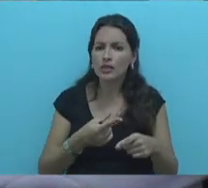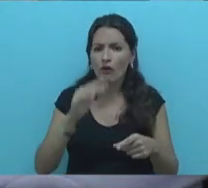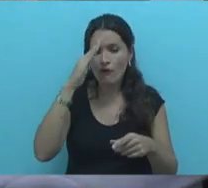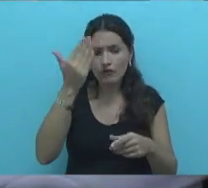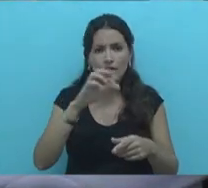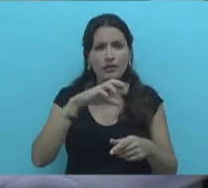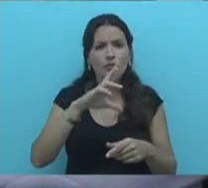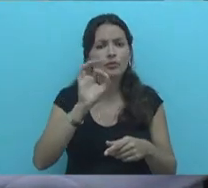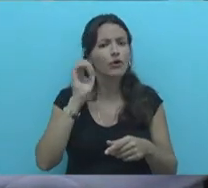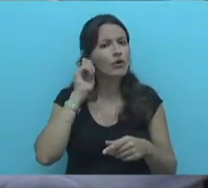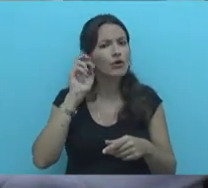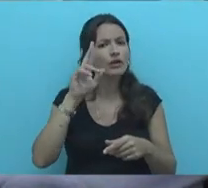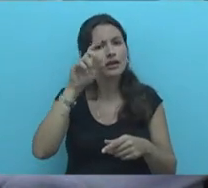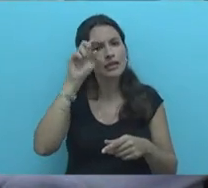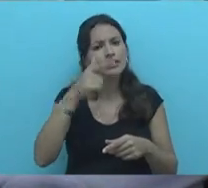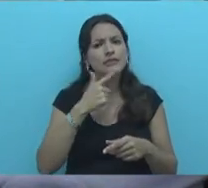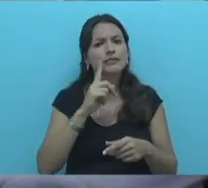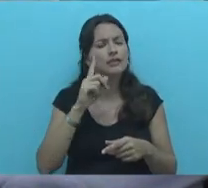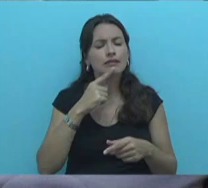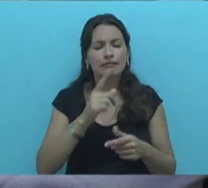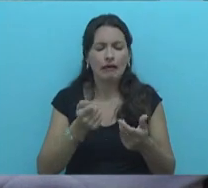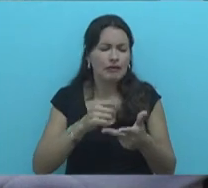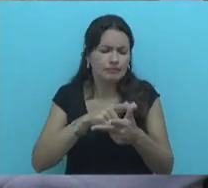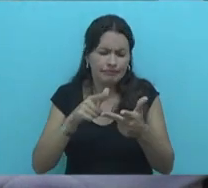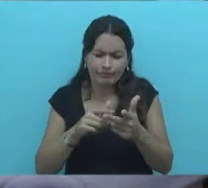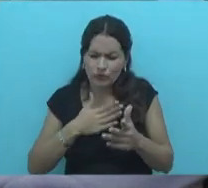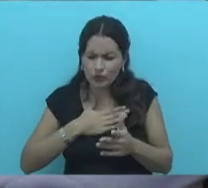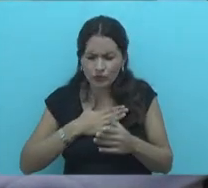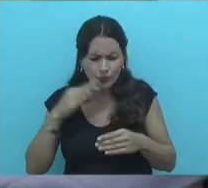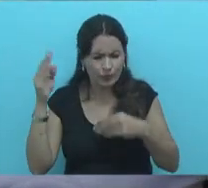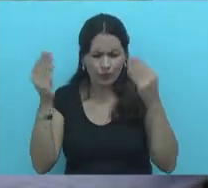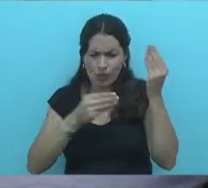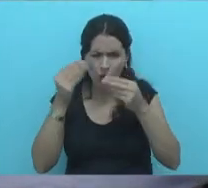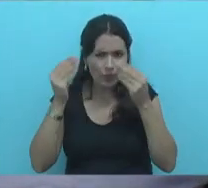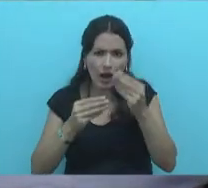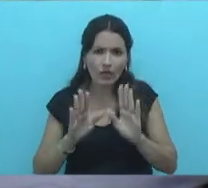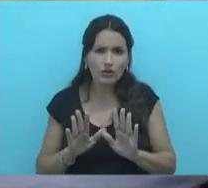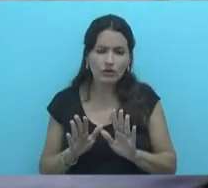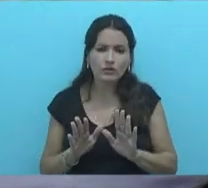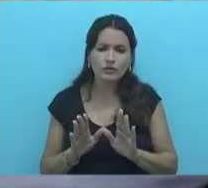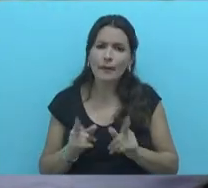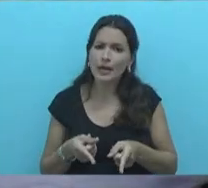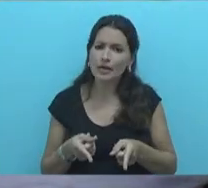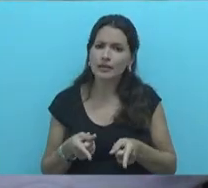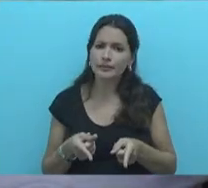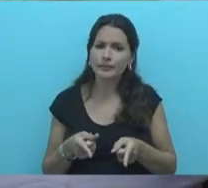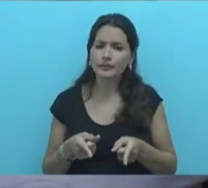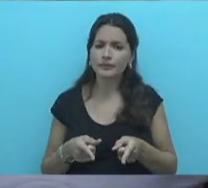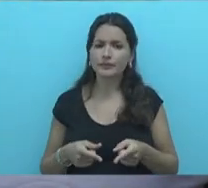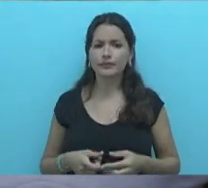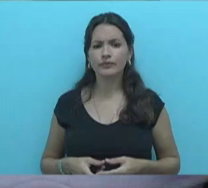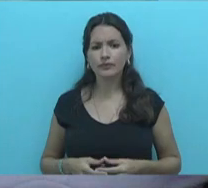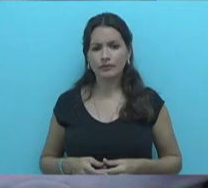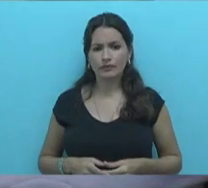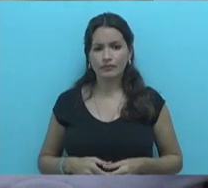es preocupación lo que nos motiva a hacer esta declaración, sino también el